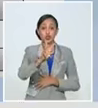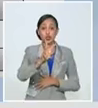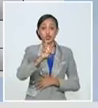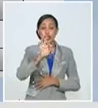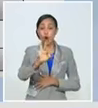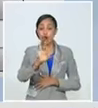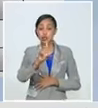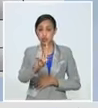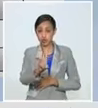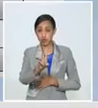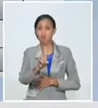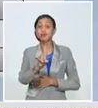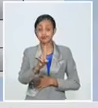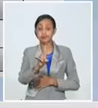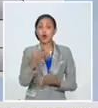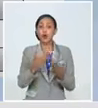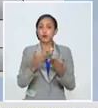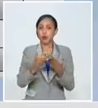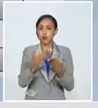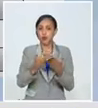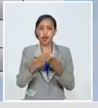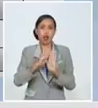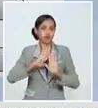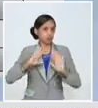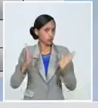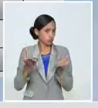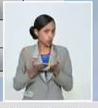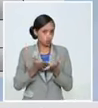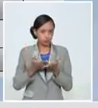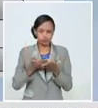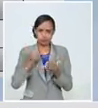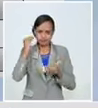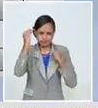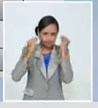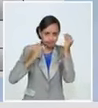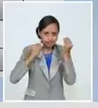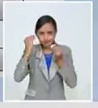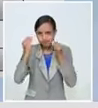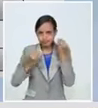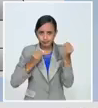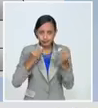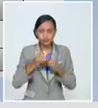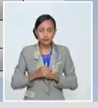2.863.281 muestras analizadas y